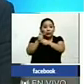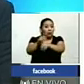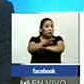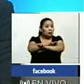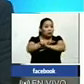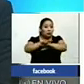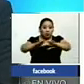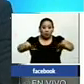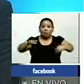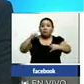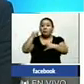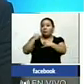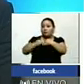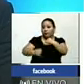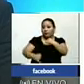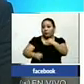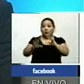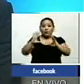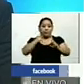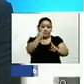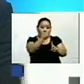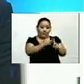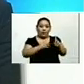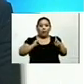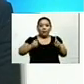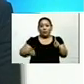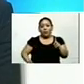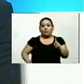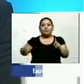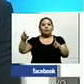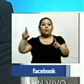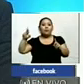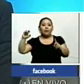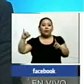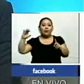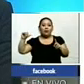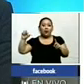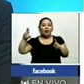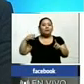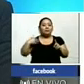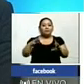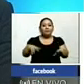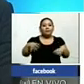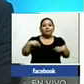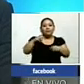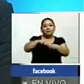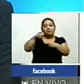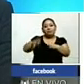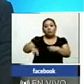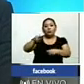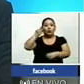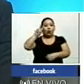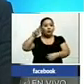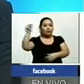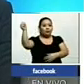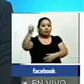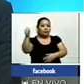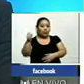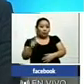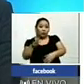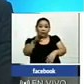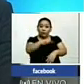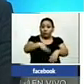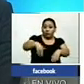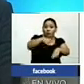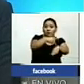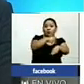por forzar la dimisión del gobernador Ricardo Rosselló. El político anunció su salida para el 2 de agosto, mientras la isla se